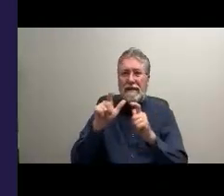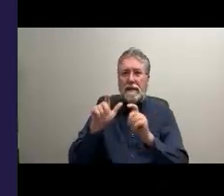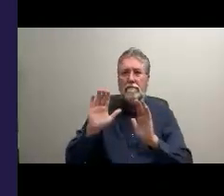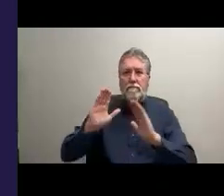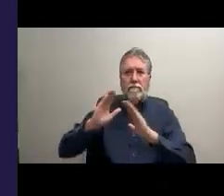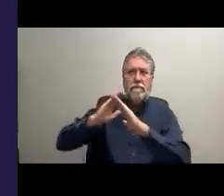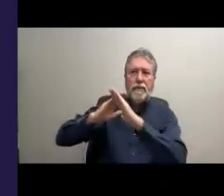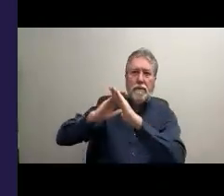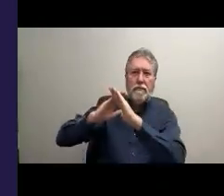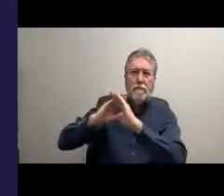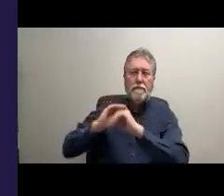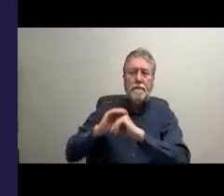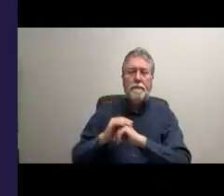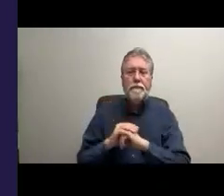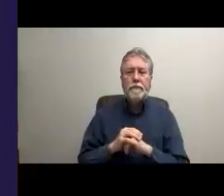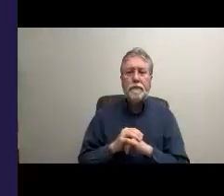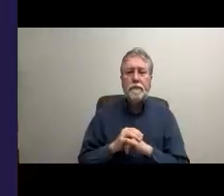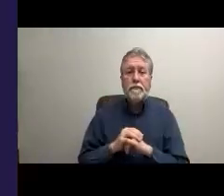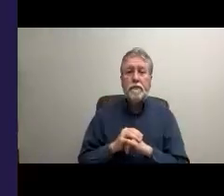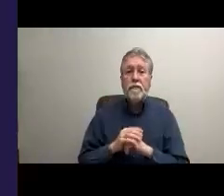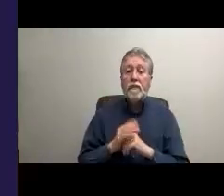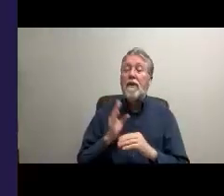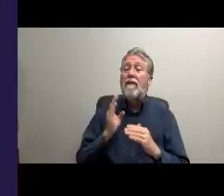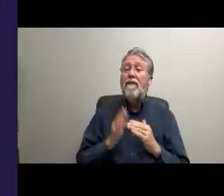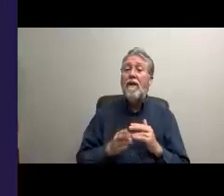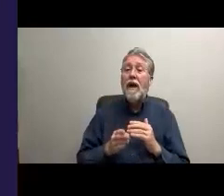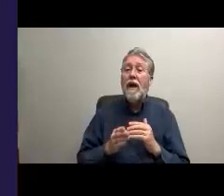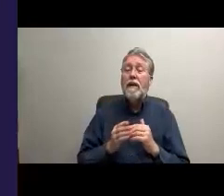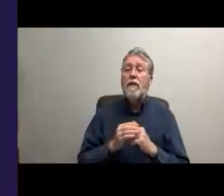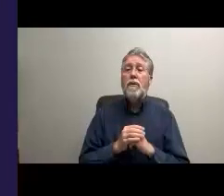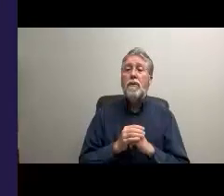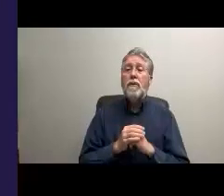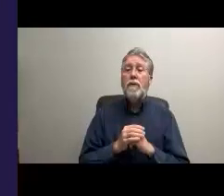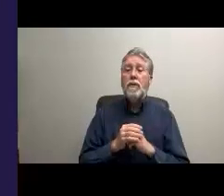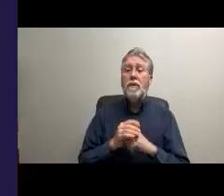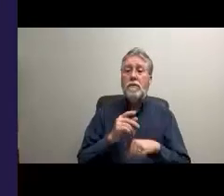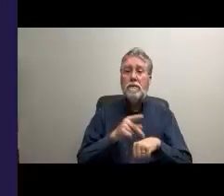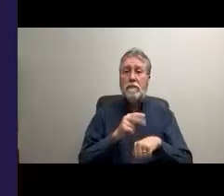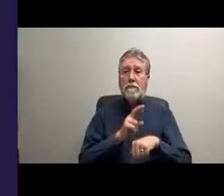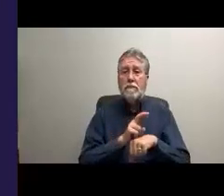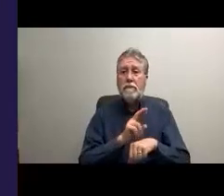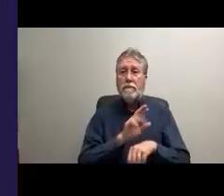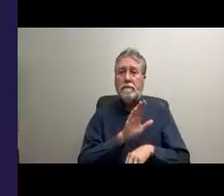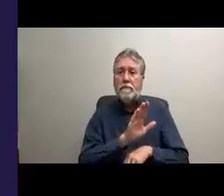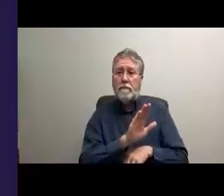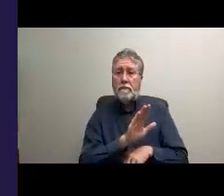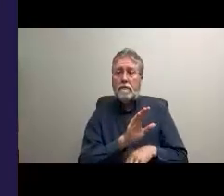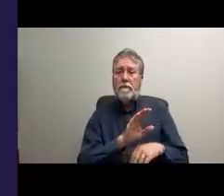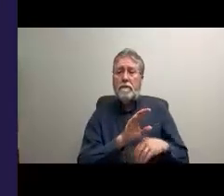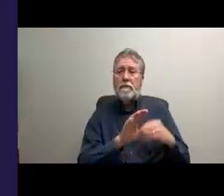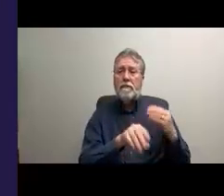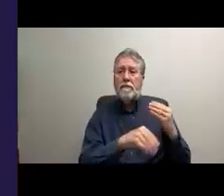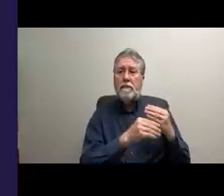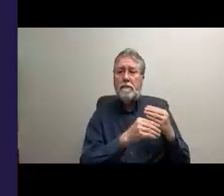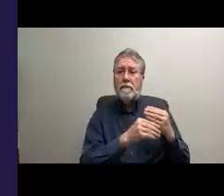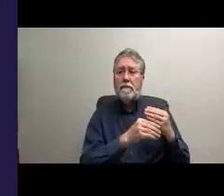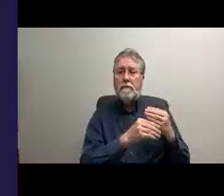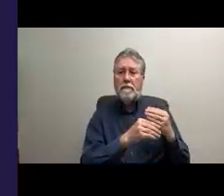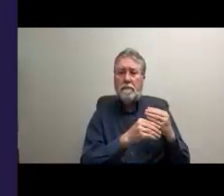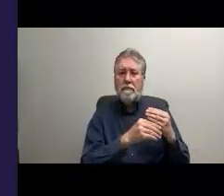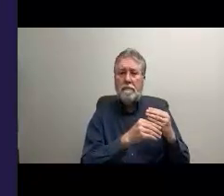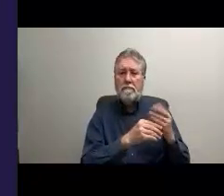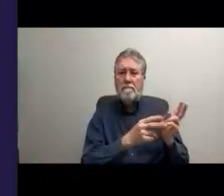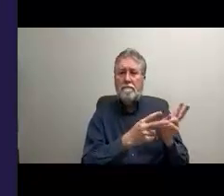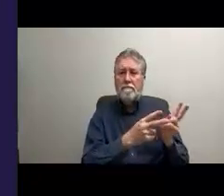Entonces, lo último es que para Puerto Rico tenemos fuentes de datos adicionales que no están disponibles para las Islas Vírgenes